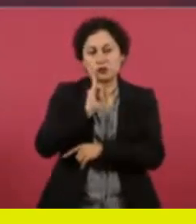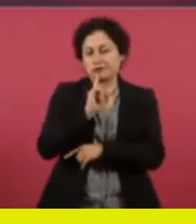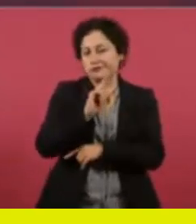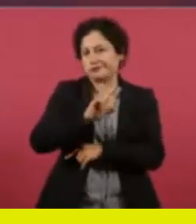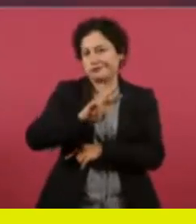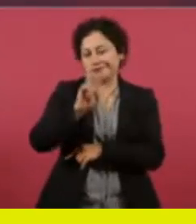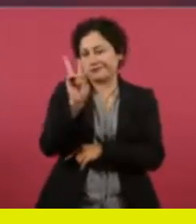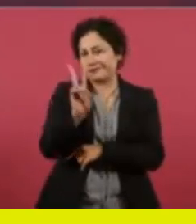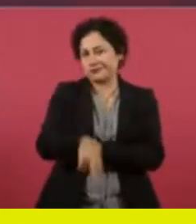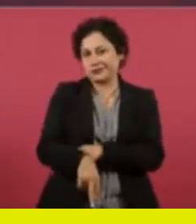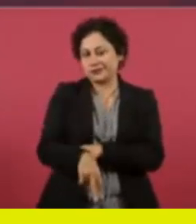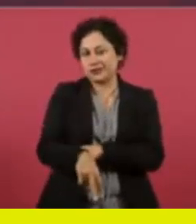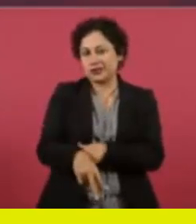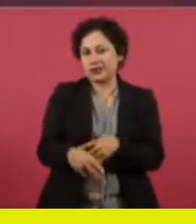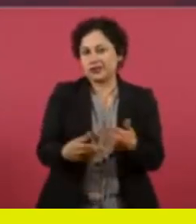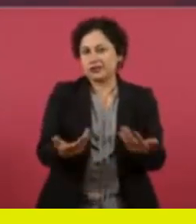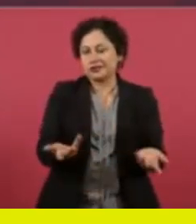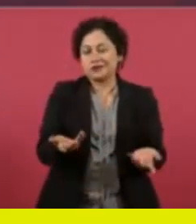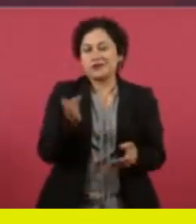si